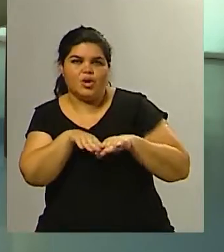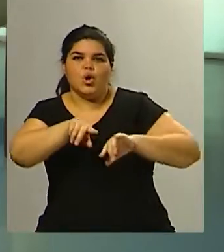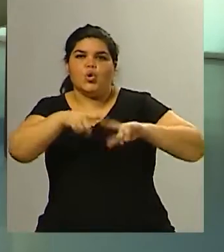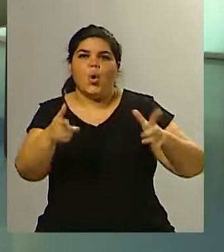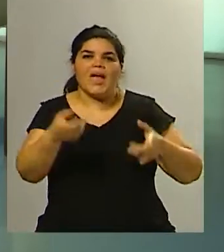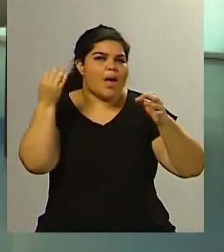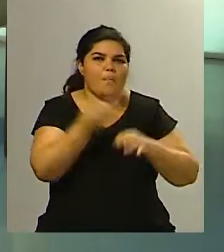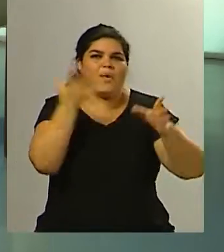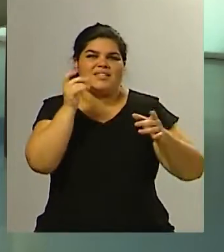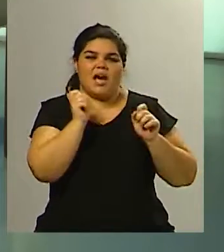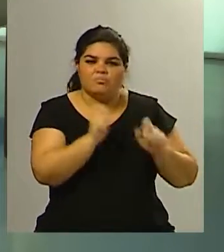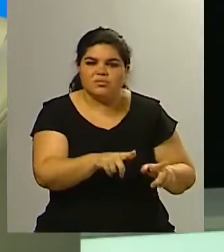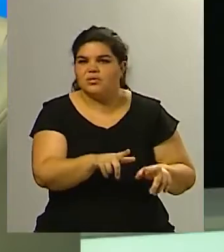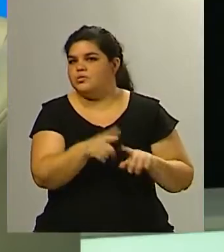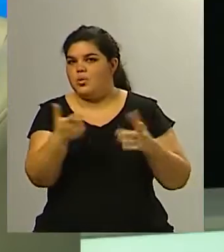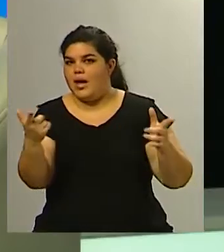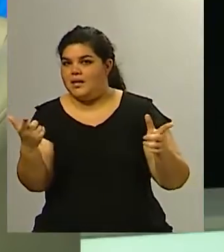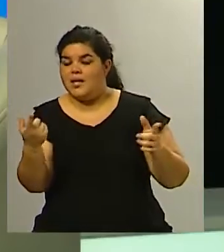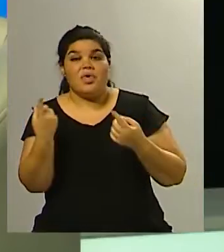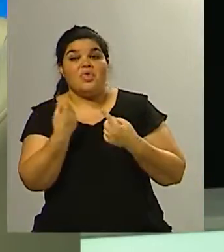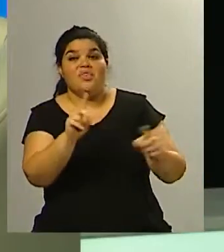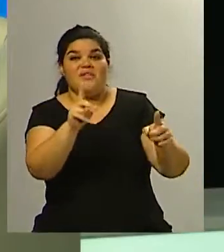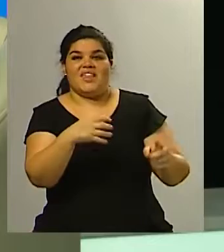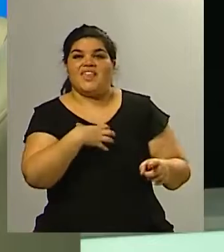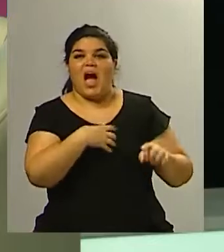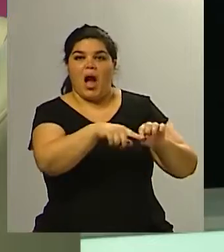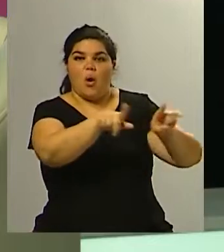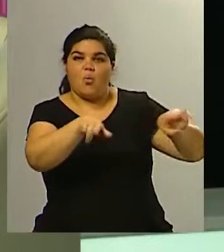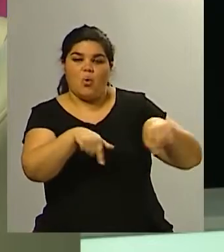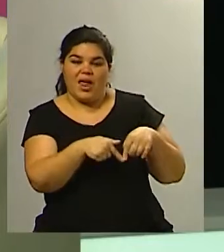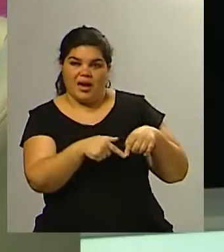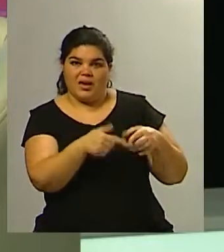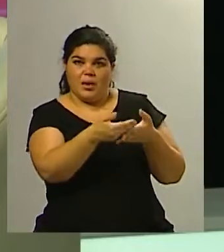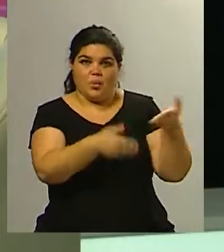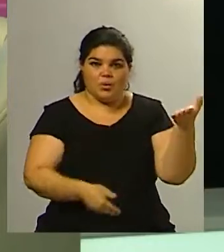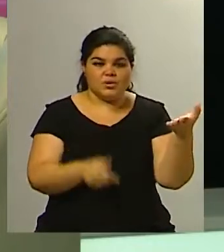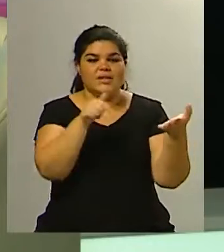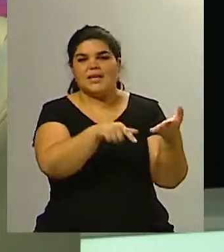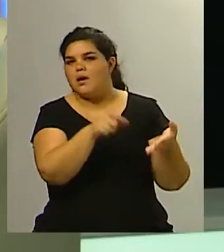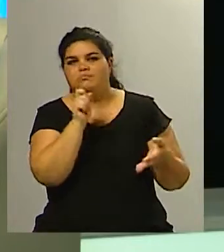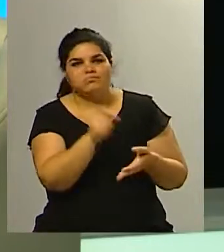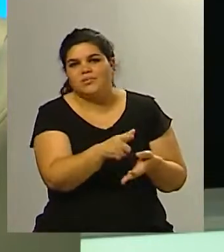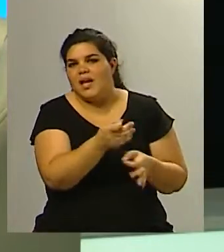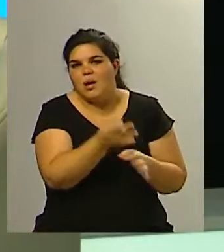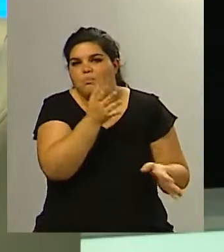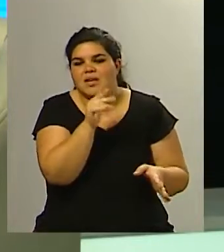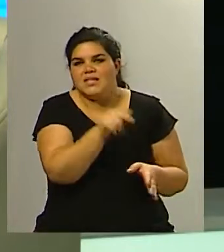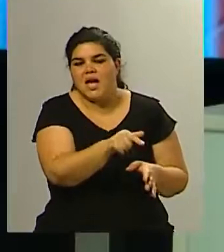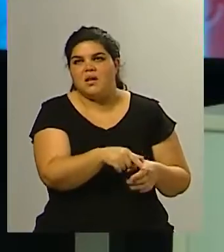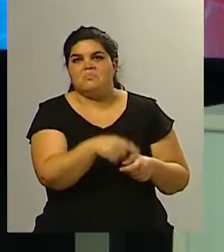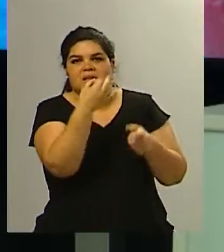esto difiere de la prueba que tomamos en el aula, porque es una prueba con otras características, porque puede ser una prueba con